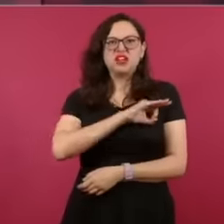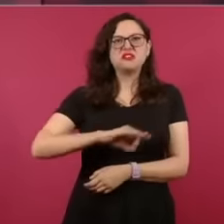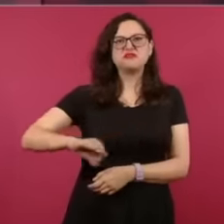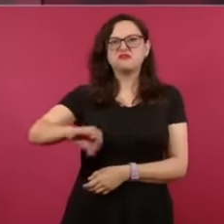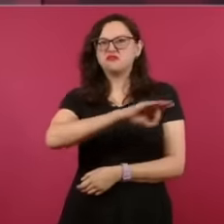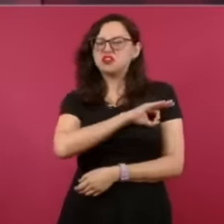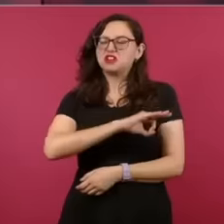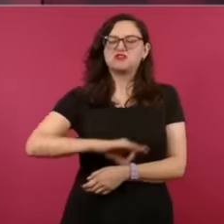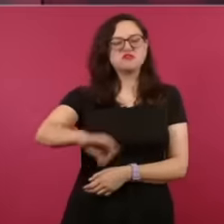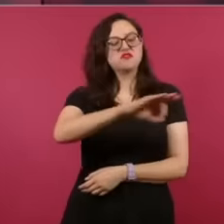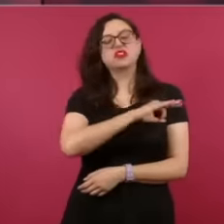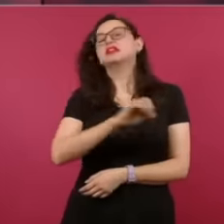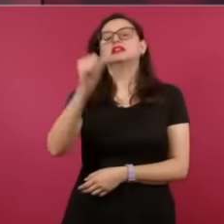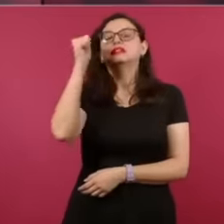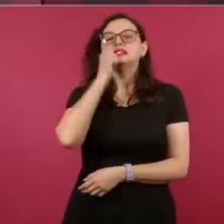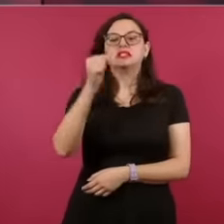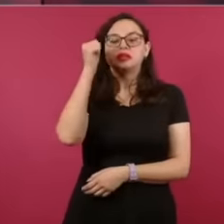tiene que